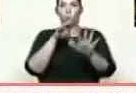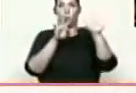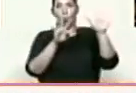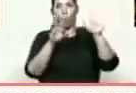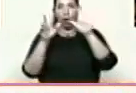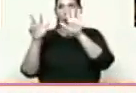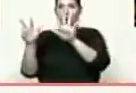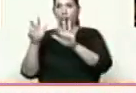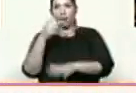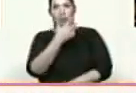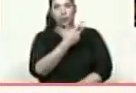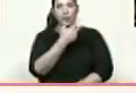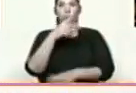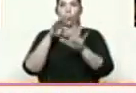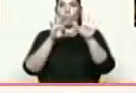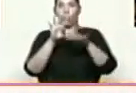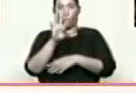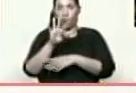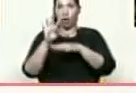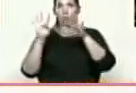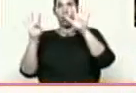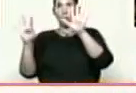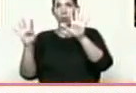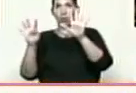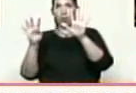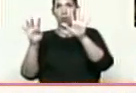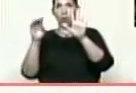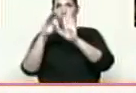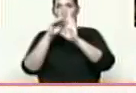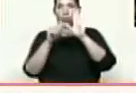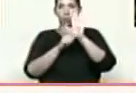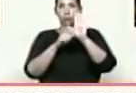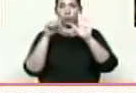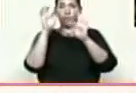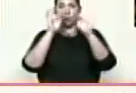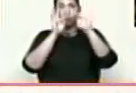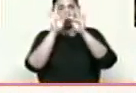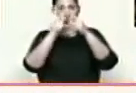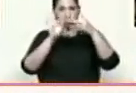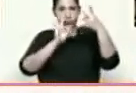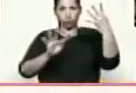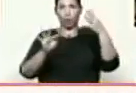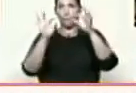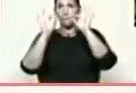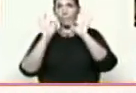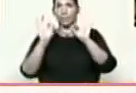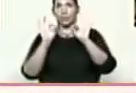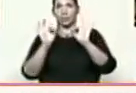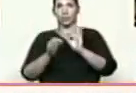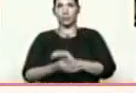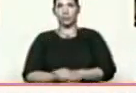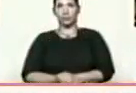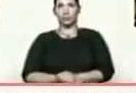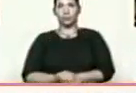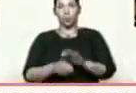es la constituyente. Y la constituyente tiene funciones específicas. La constituyente no tiene